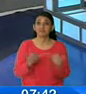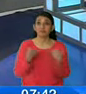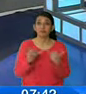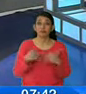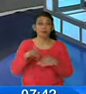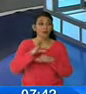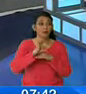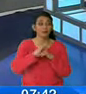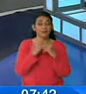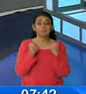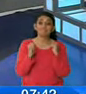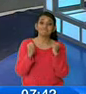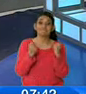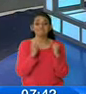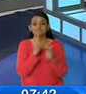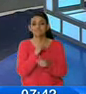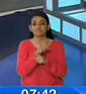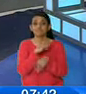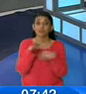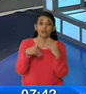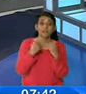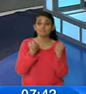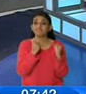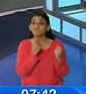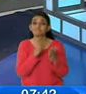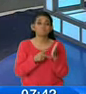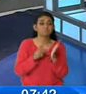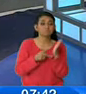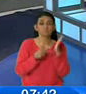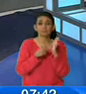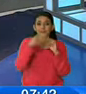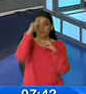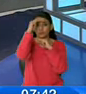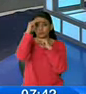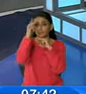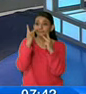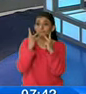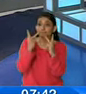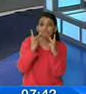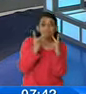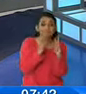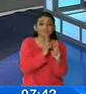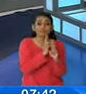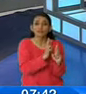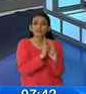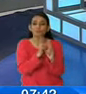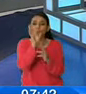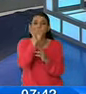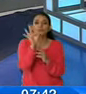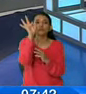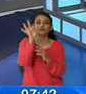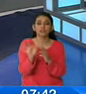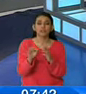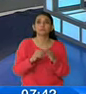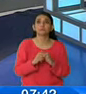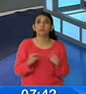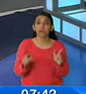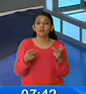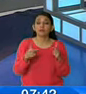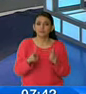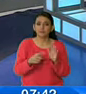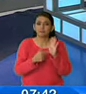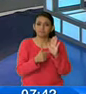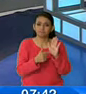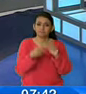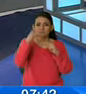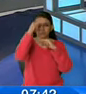país está expectante. Así es, todo el mundo está expectante de los noticieros, viendo cuáles son los porcentajes, pero nosotros también les traemos otro